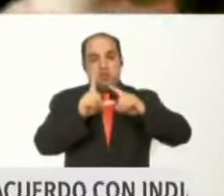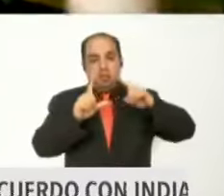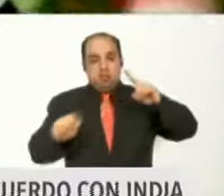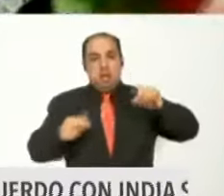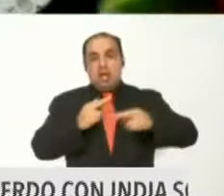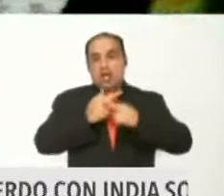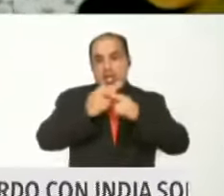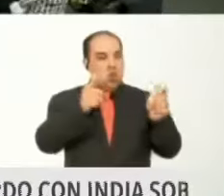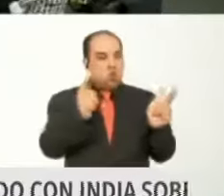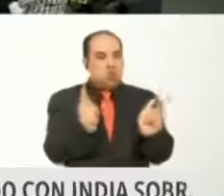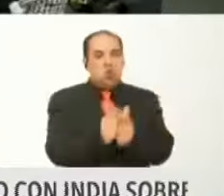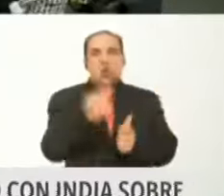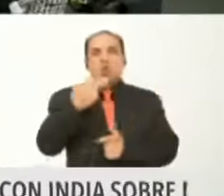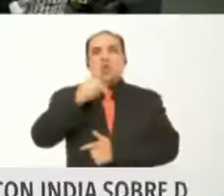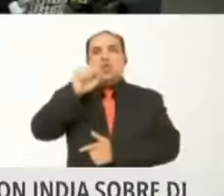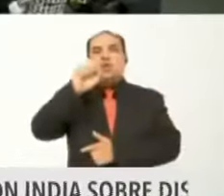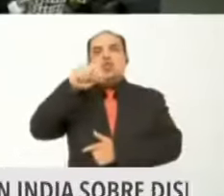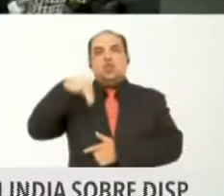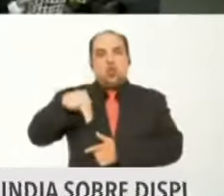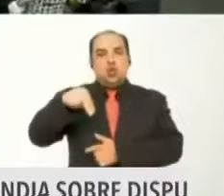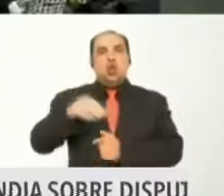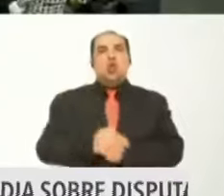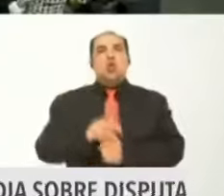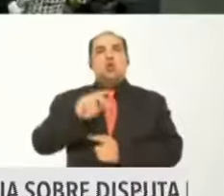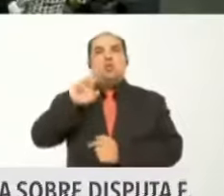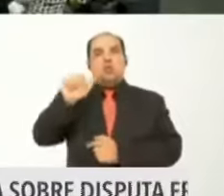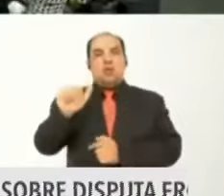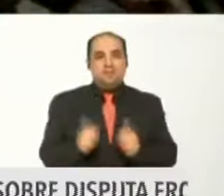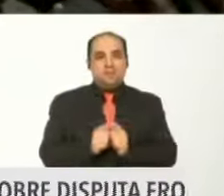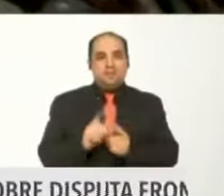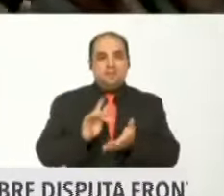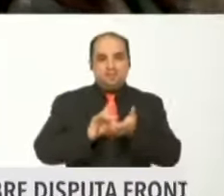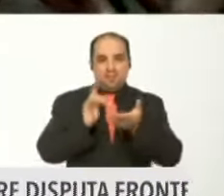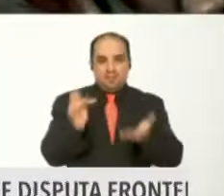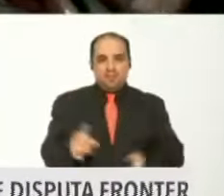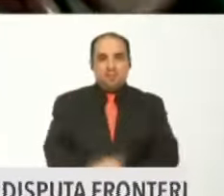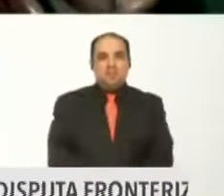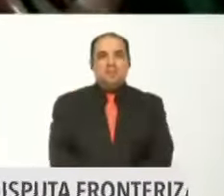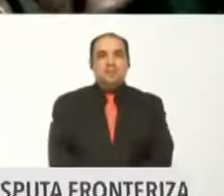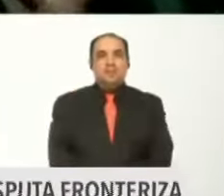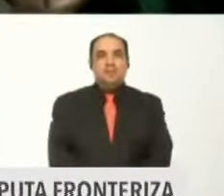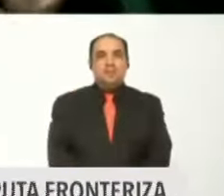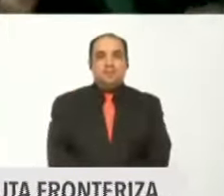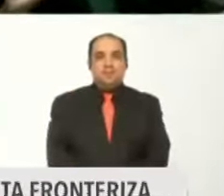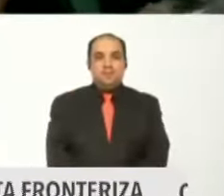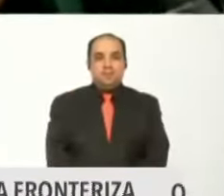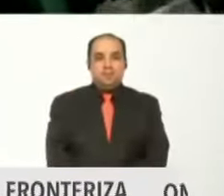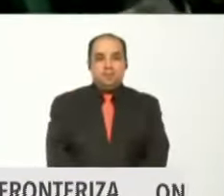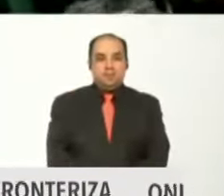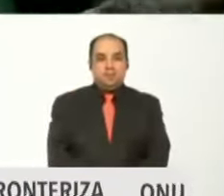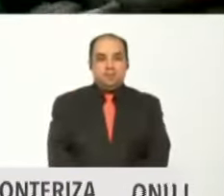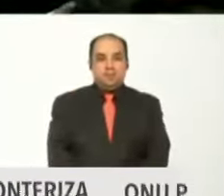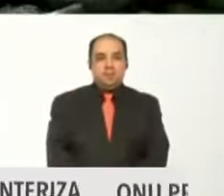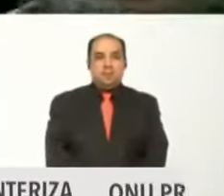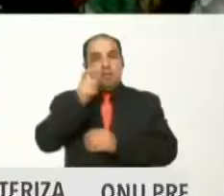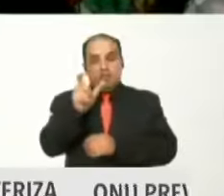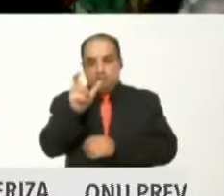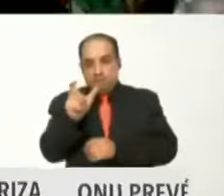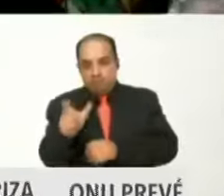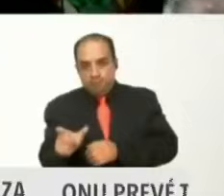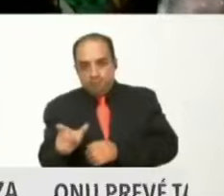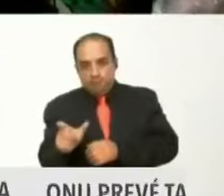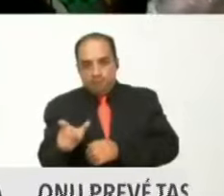habrá actividades como la tradicional ofrenda monumental y el gran desfile de Día de Muertos, que esta vez honrará a personajes como Rosario